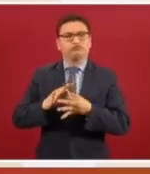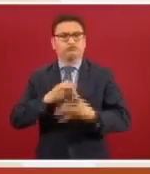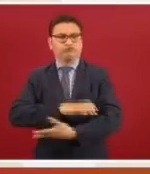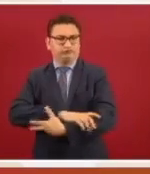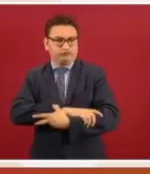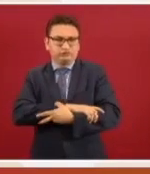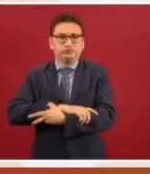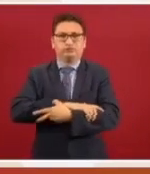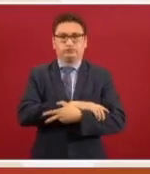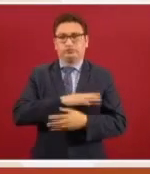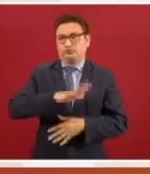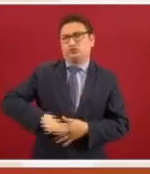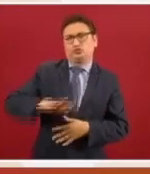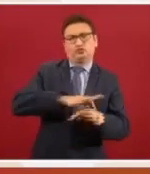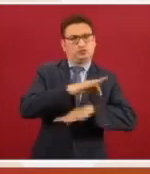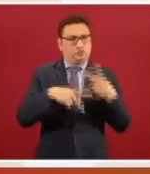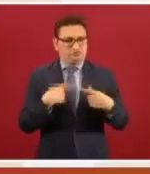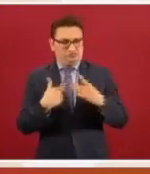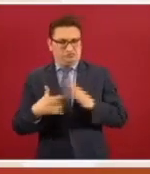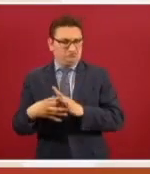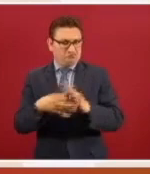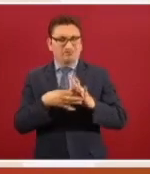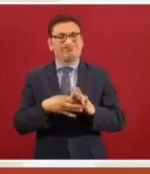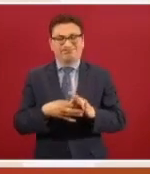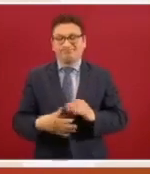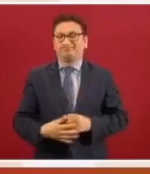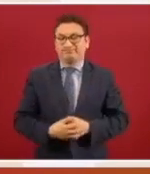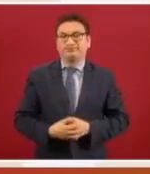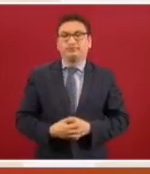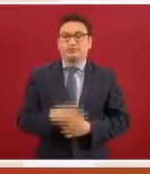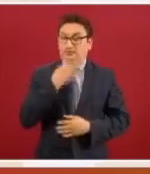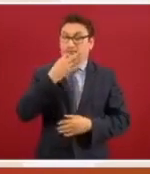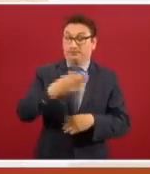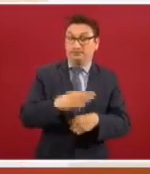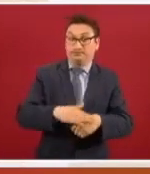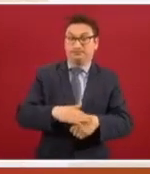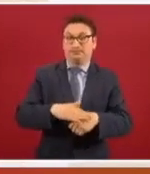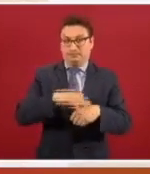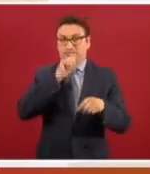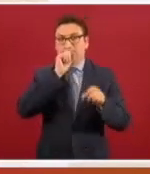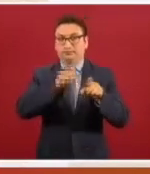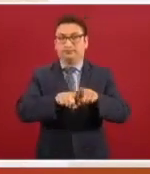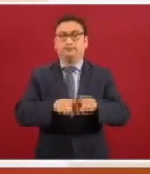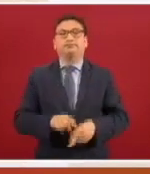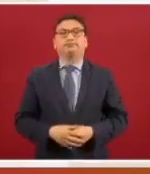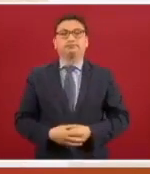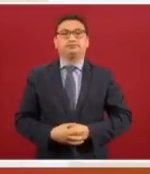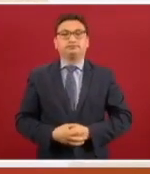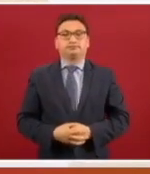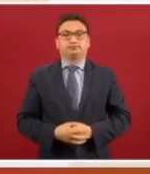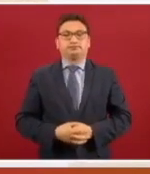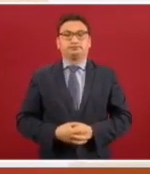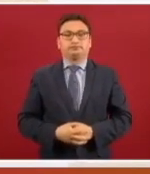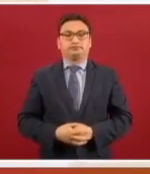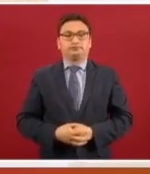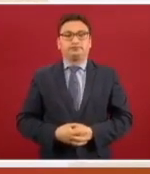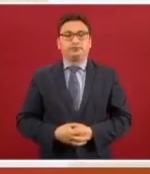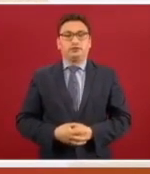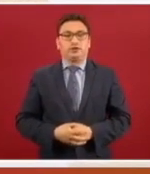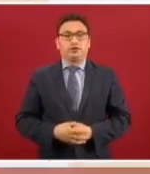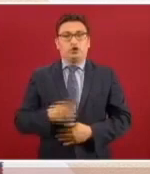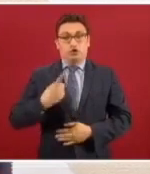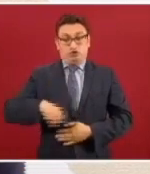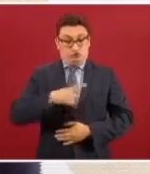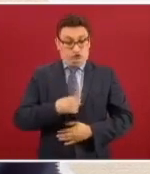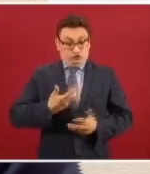solidaridad del pueblo. Les informo también que ya iniciamos con